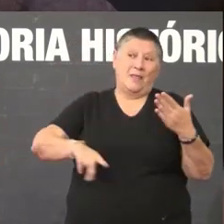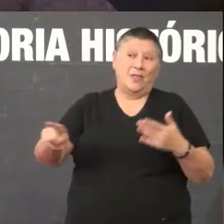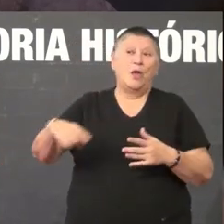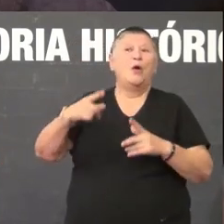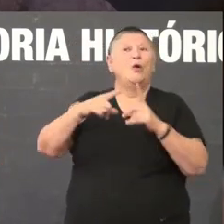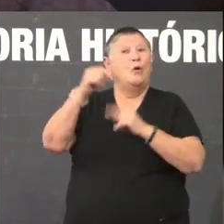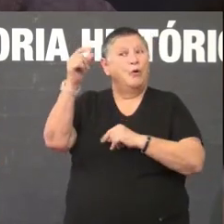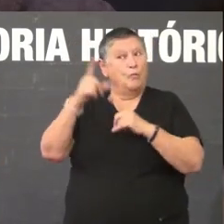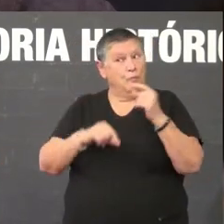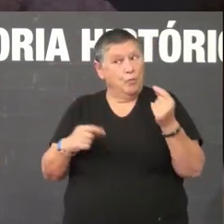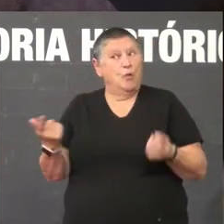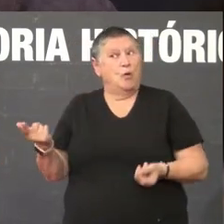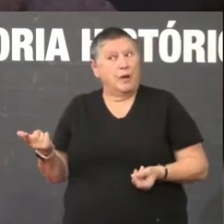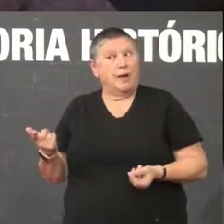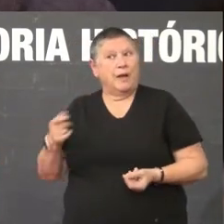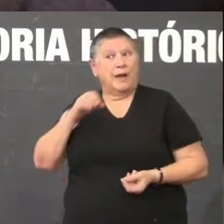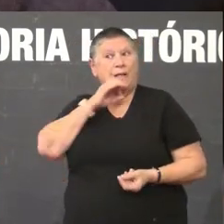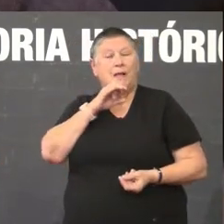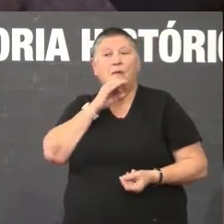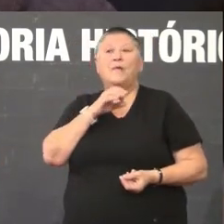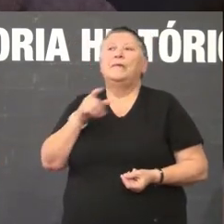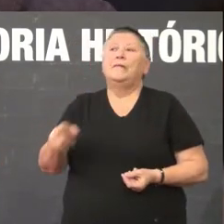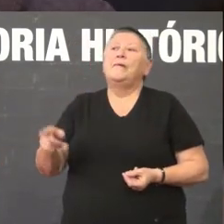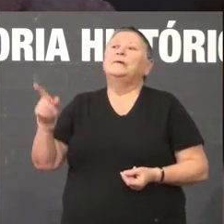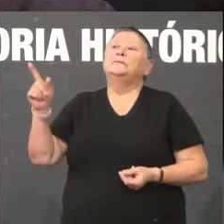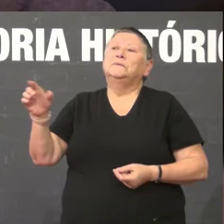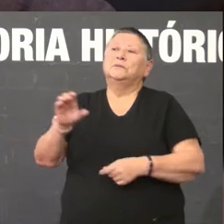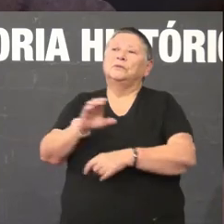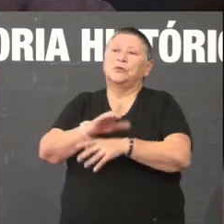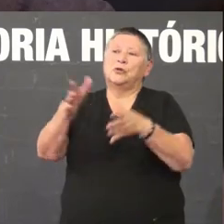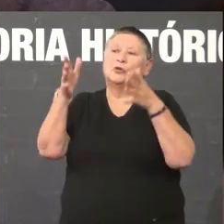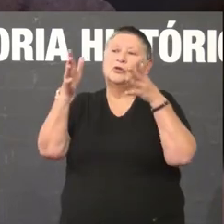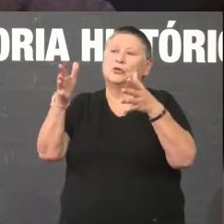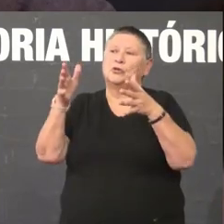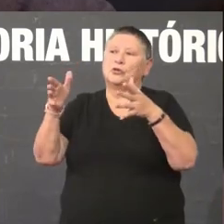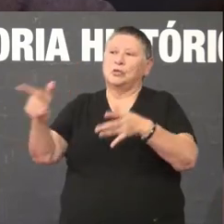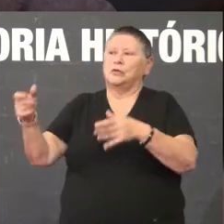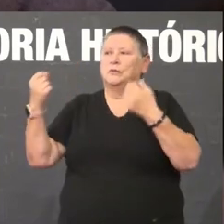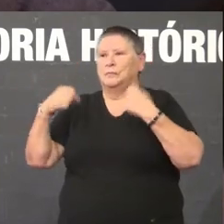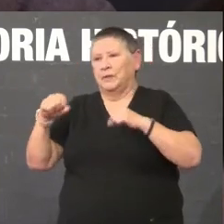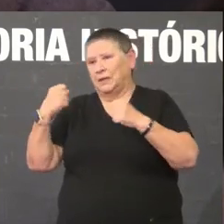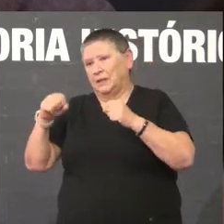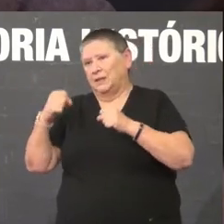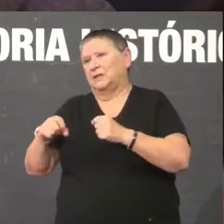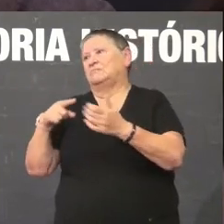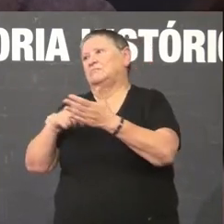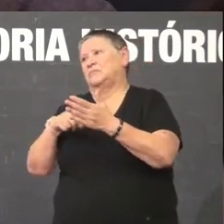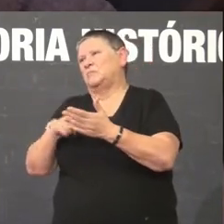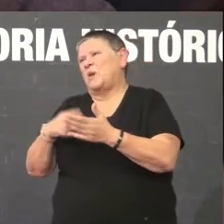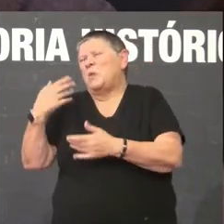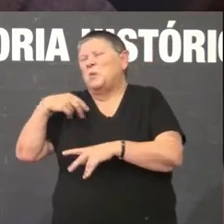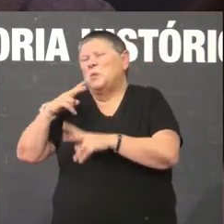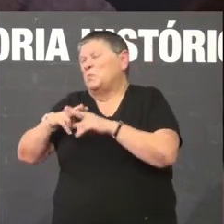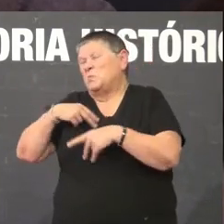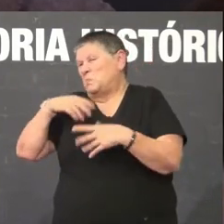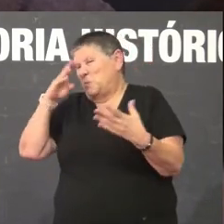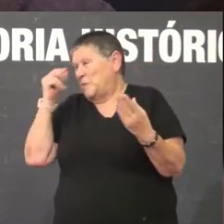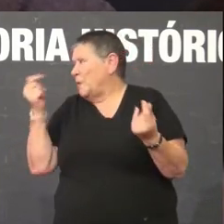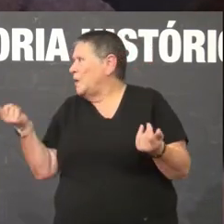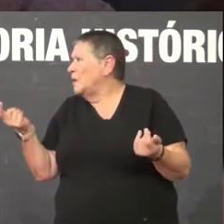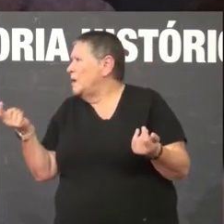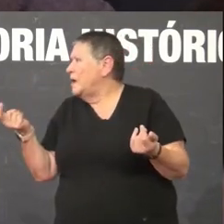Nacional Popular Galego, que levaron aquel Consello das Forzas Democráticas e non sei que, non me lembro como se chamaba, e que se